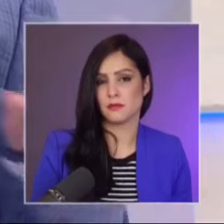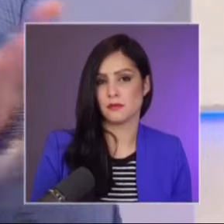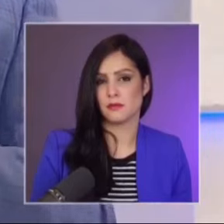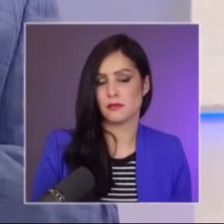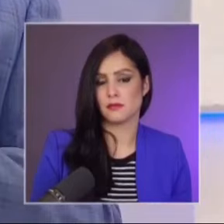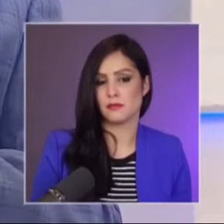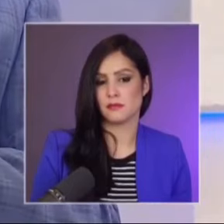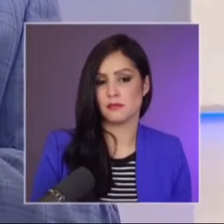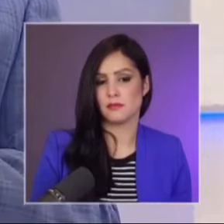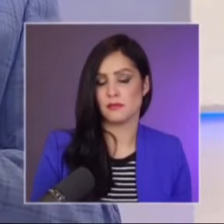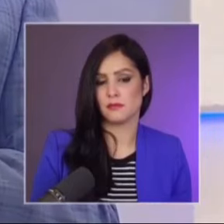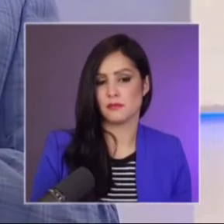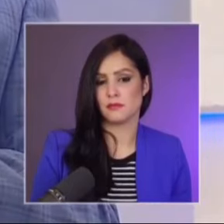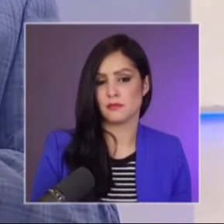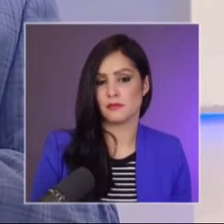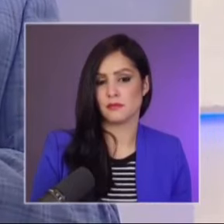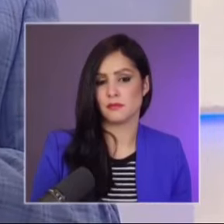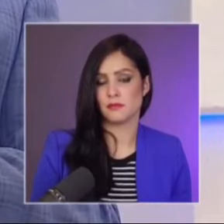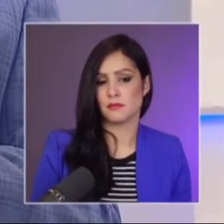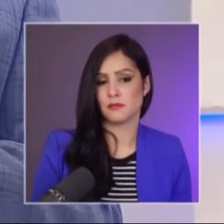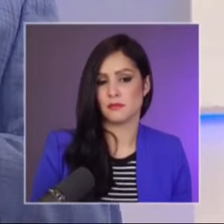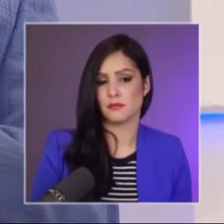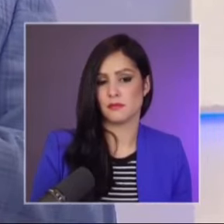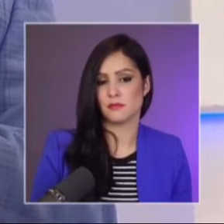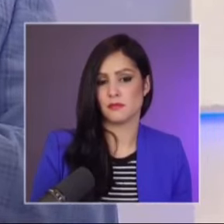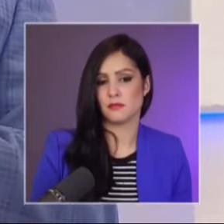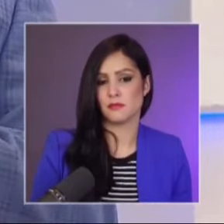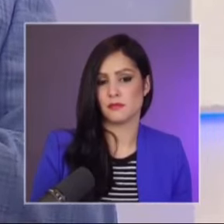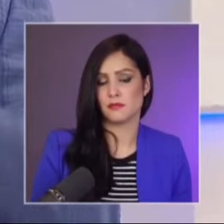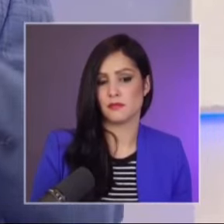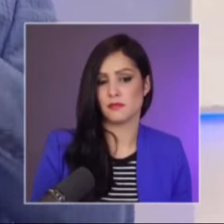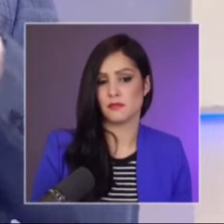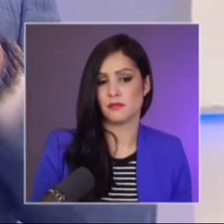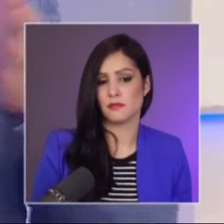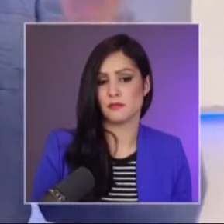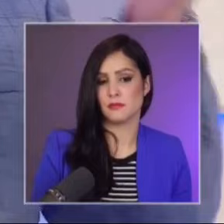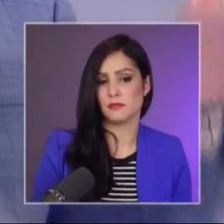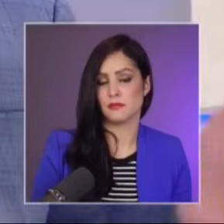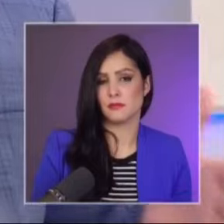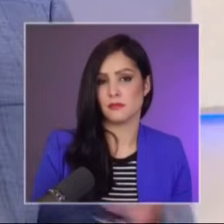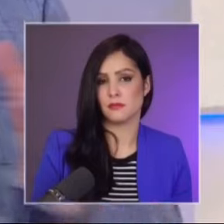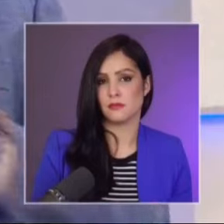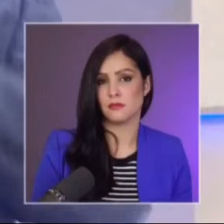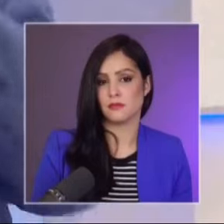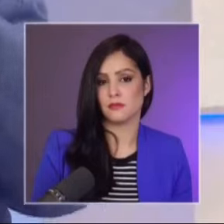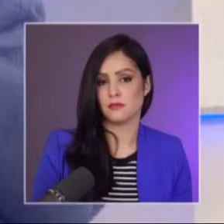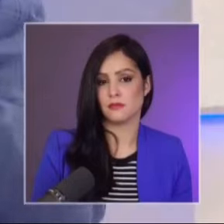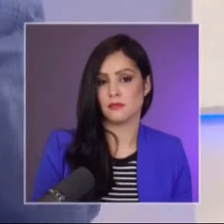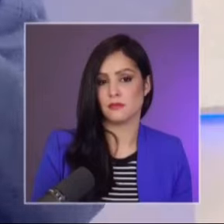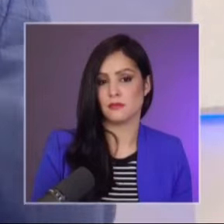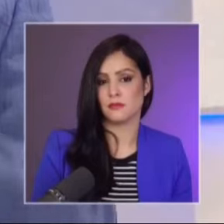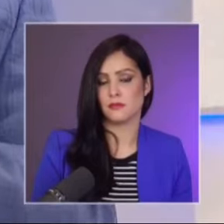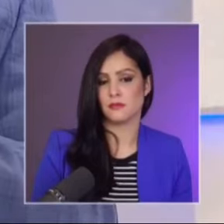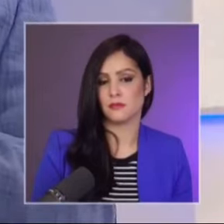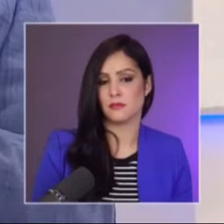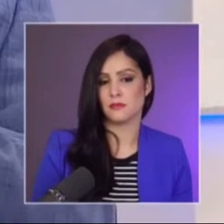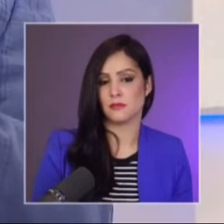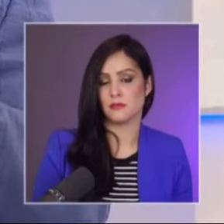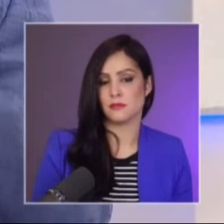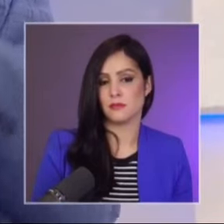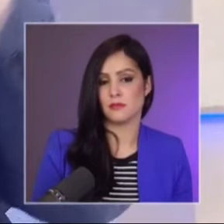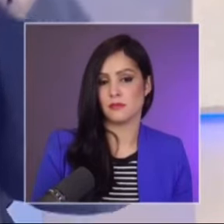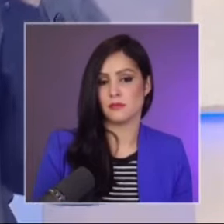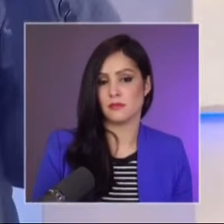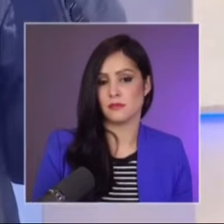parcelas que es la parcela 4213 que nace de este saneamiento basta señores